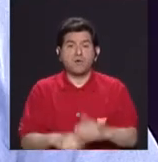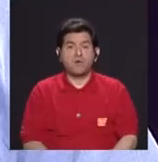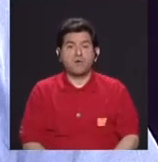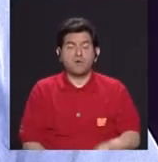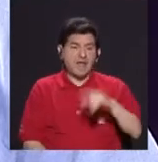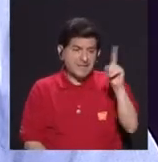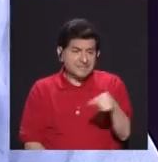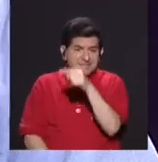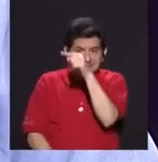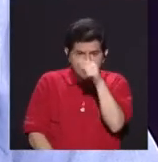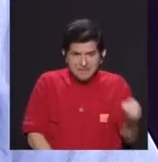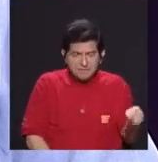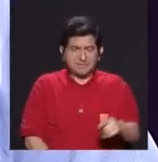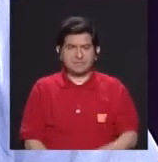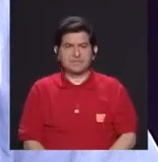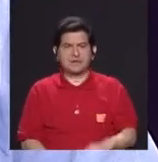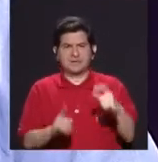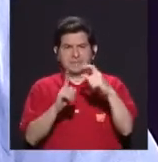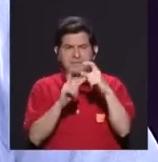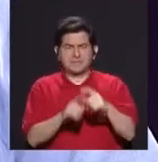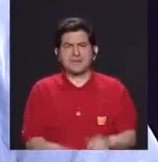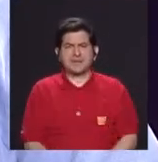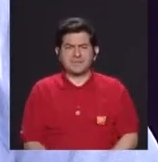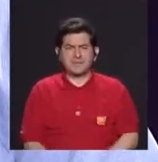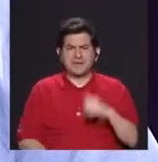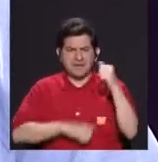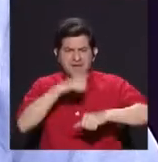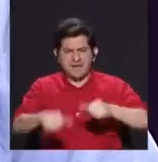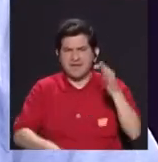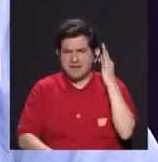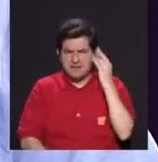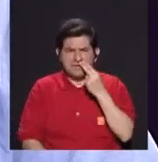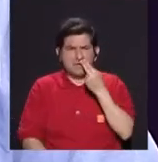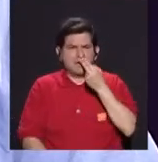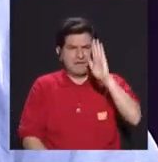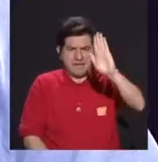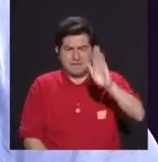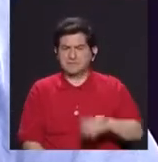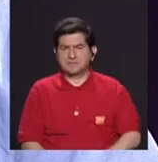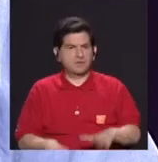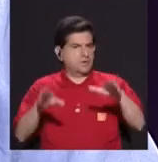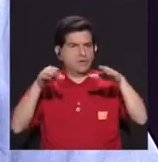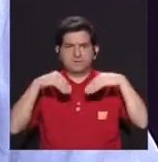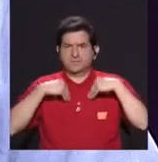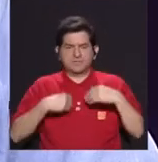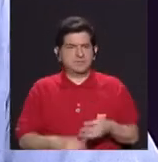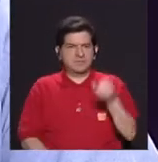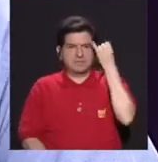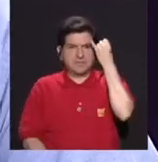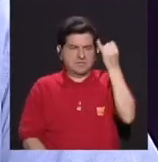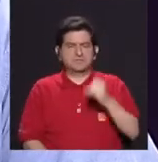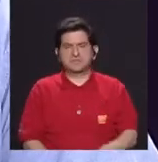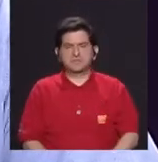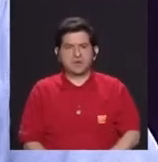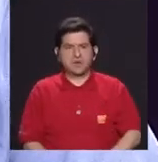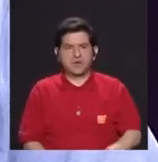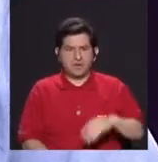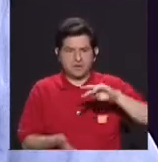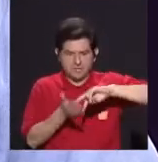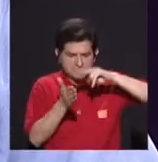descalificación cuando en realidad ese término féminas no se soporta ni conceptual ni teórica ni histórica ni políticamente